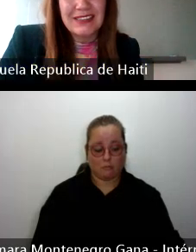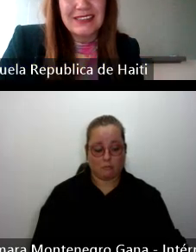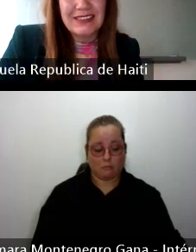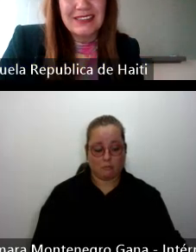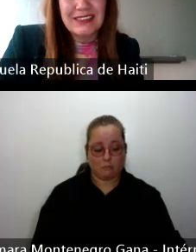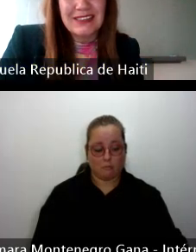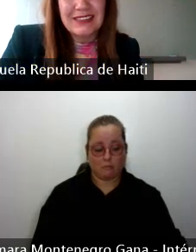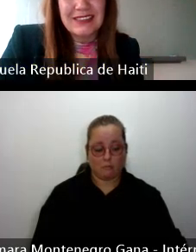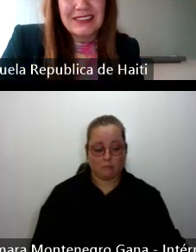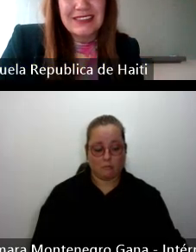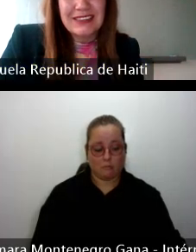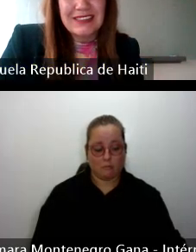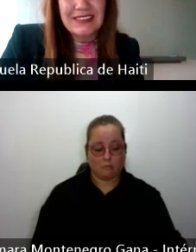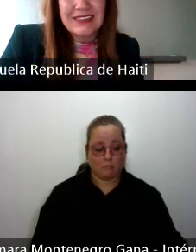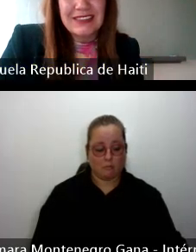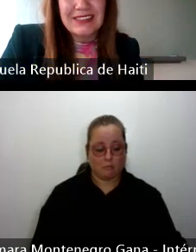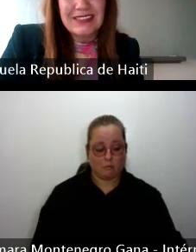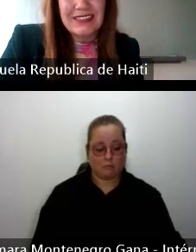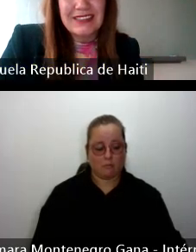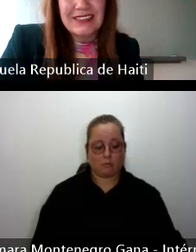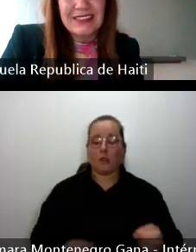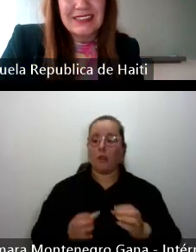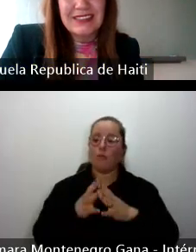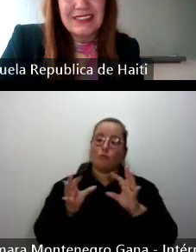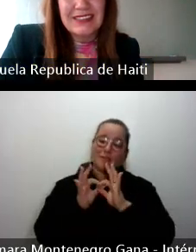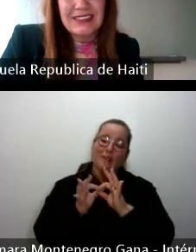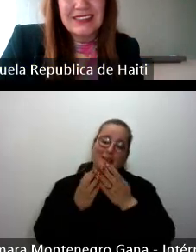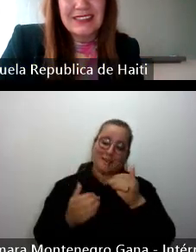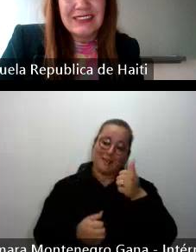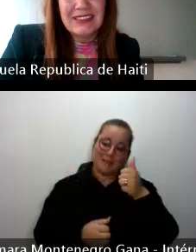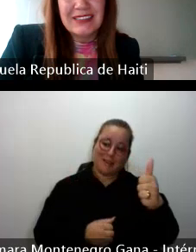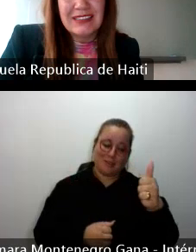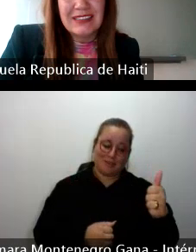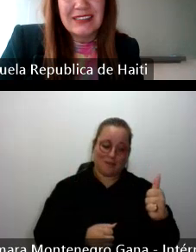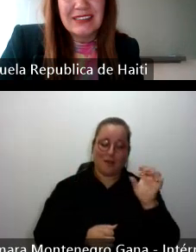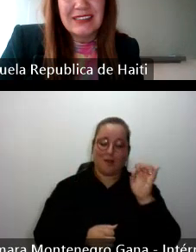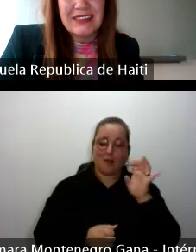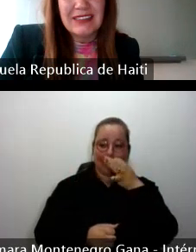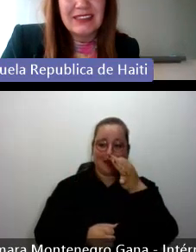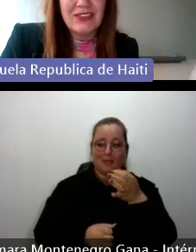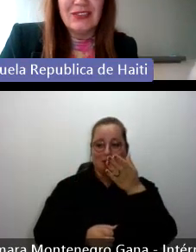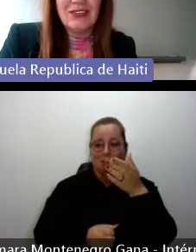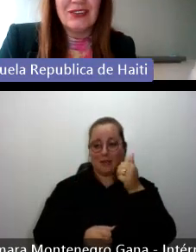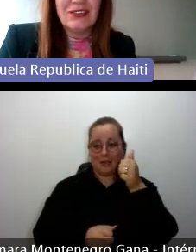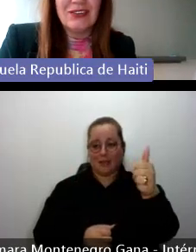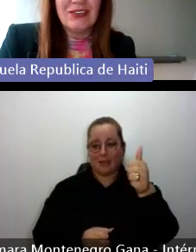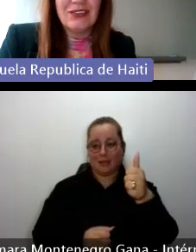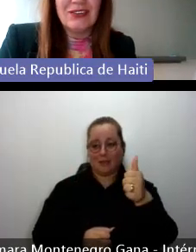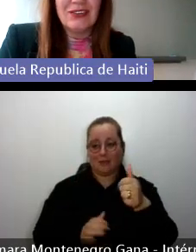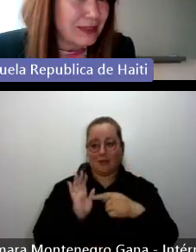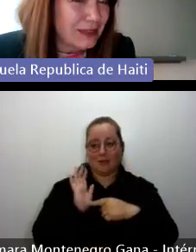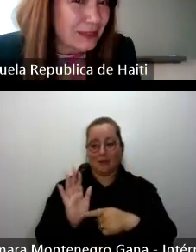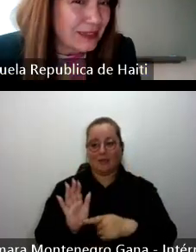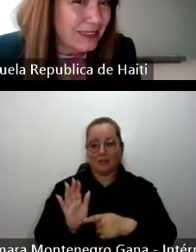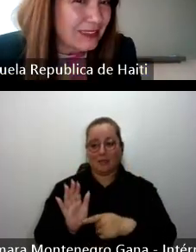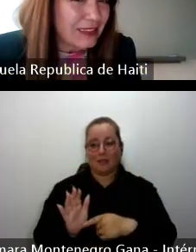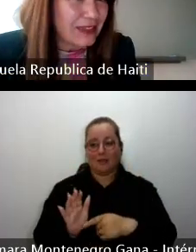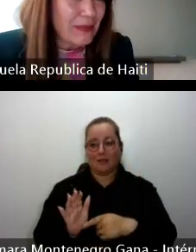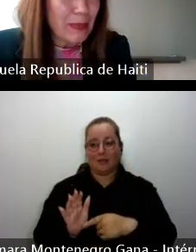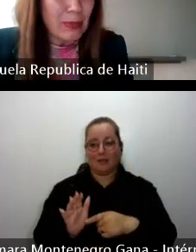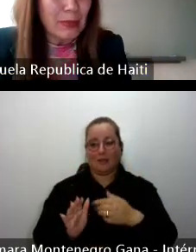Muchas gracias, directora. Solo, bueno, mencionar de que usted es la directora, ¿verdad? Presentó el inspector general